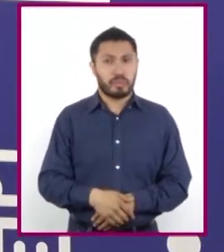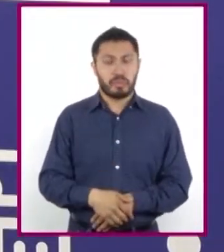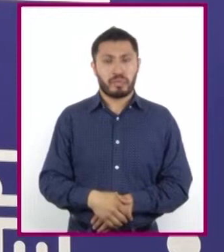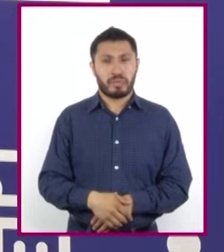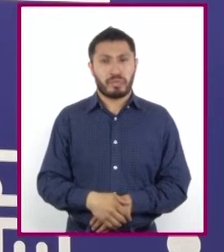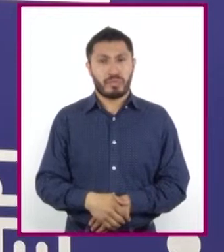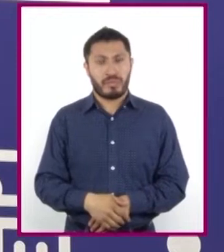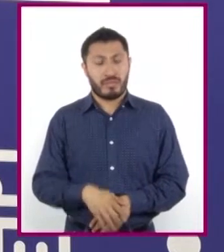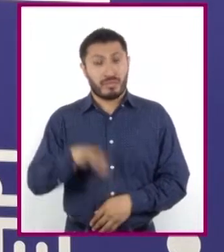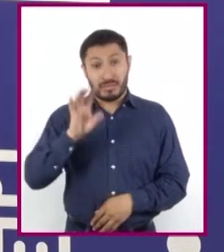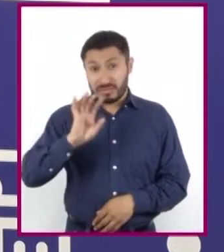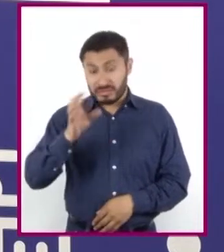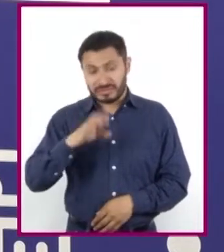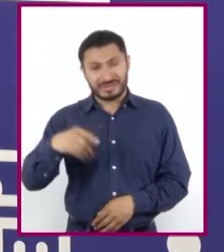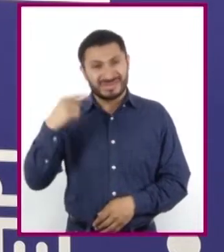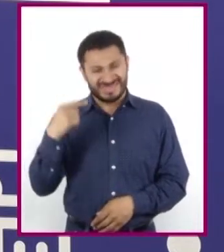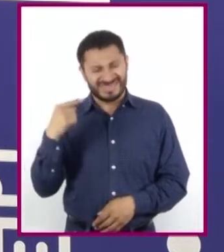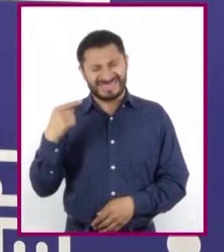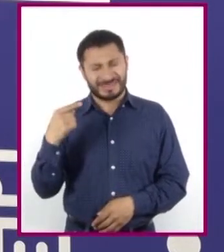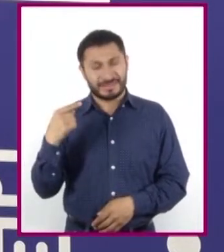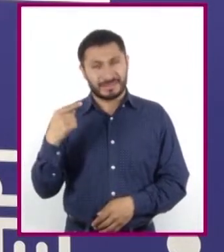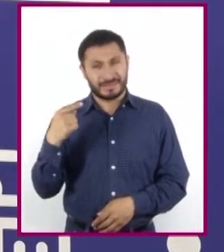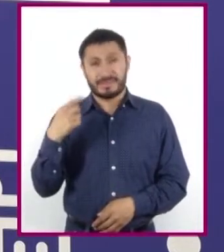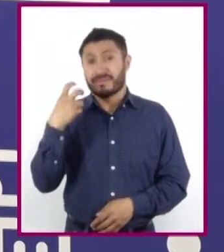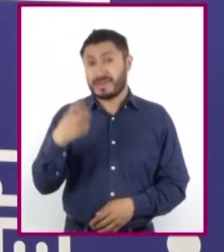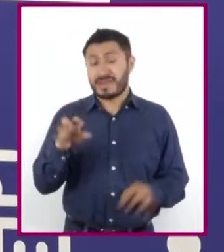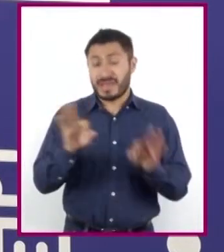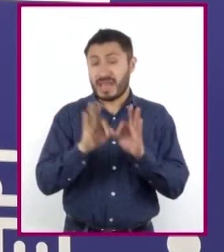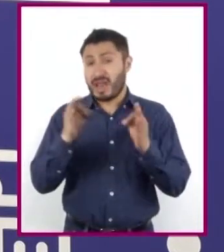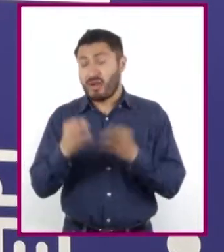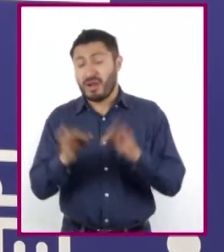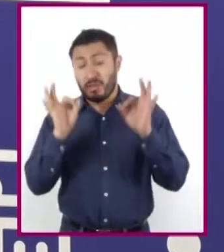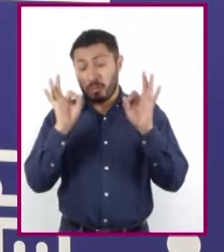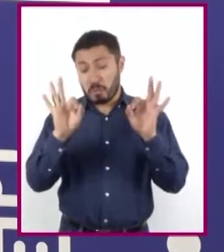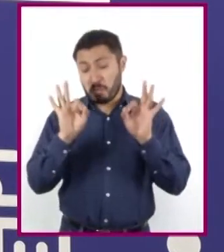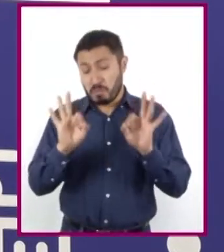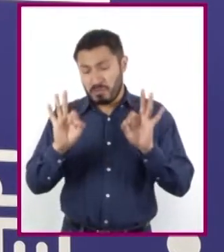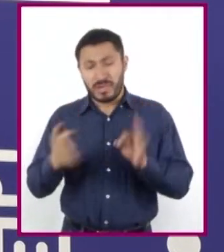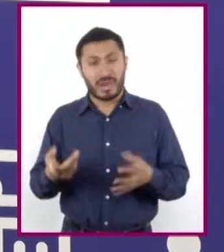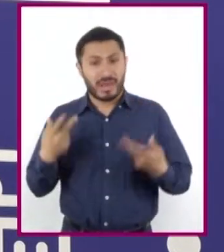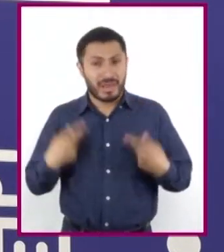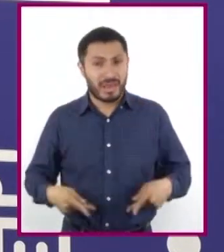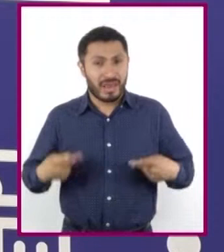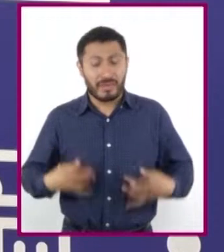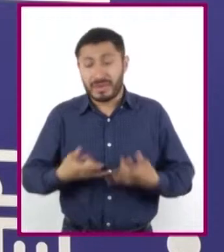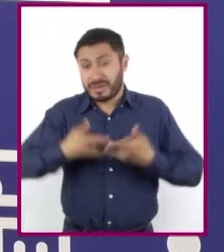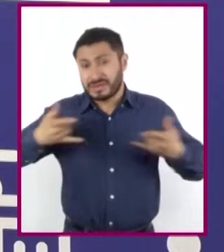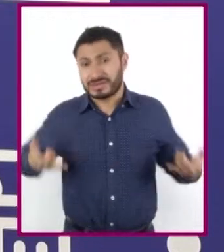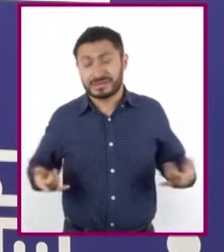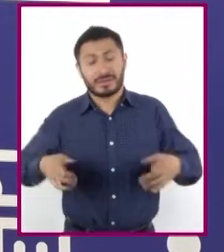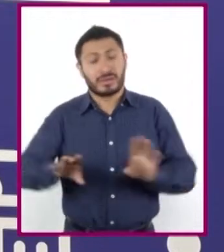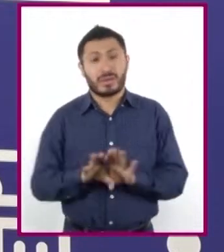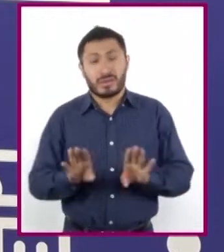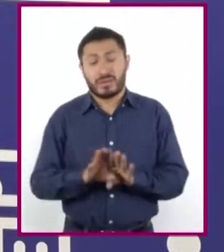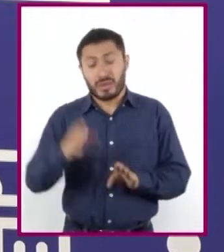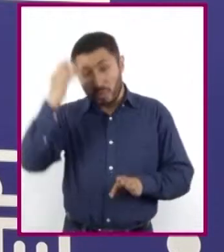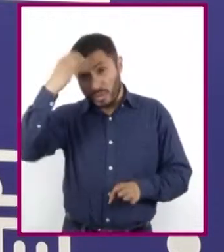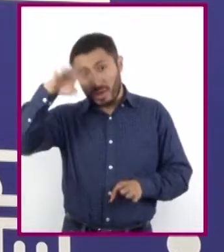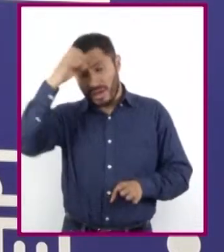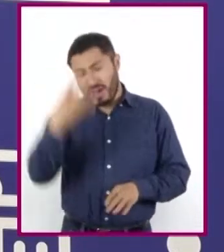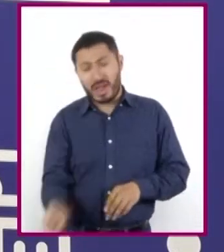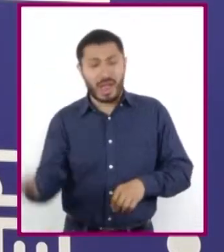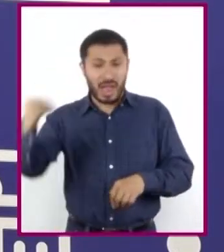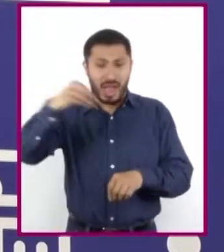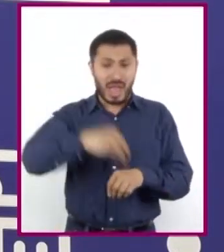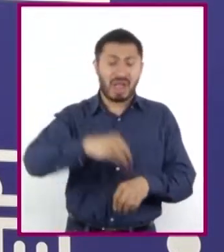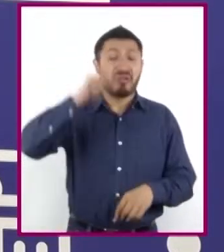Al proceder con este criterio de autenticidad, el historiador les otorga a esas experiencias una significación